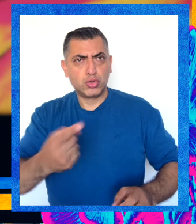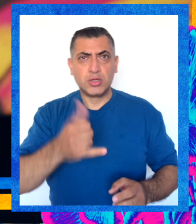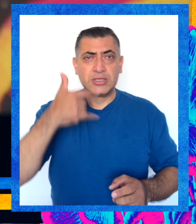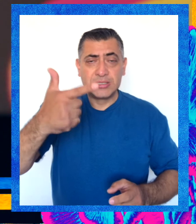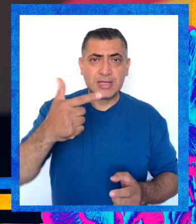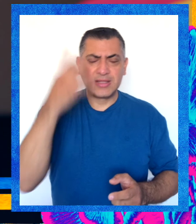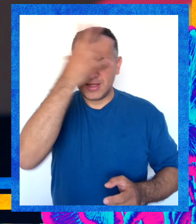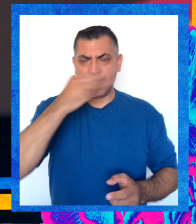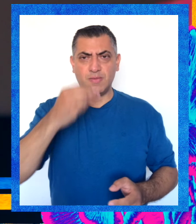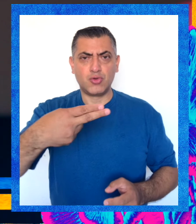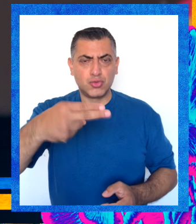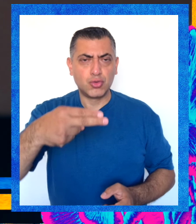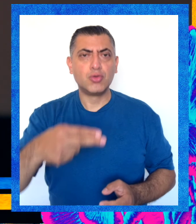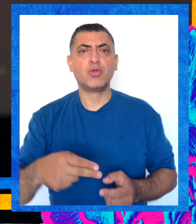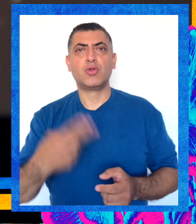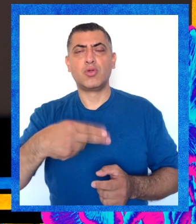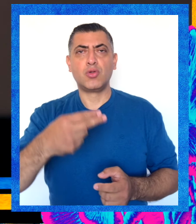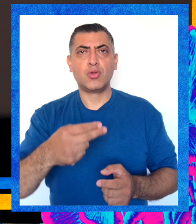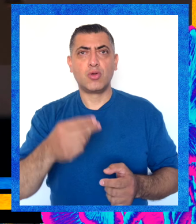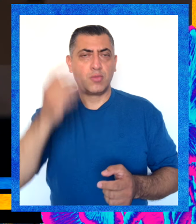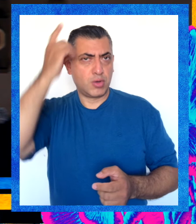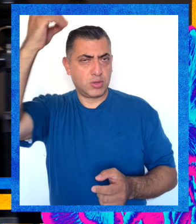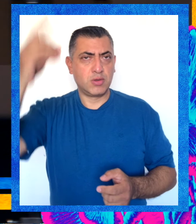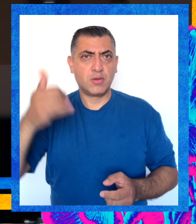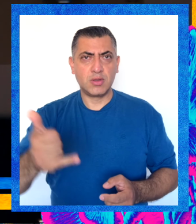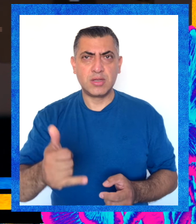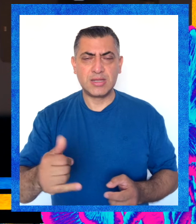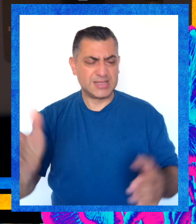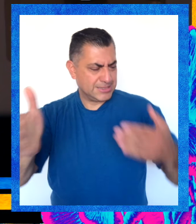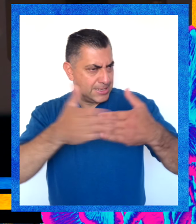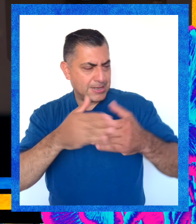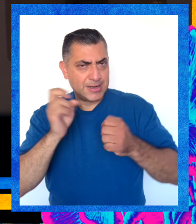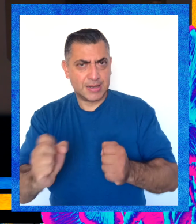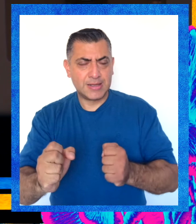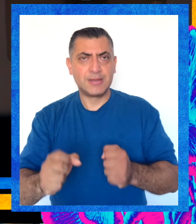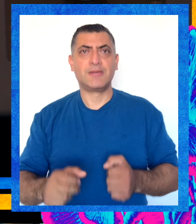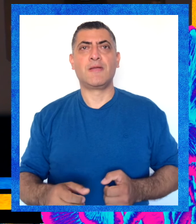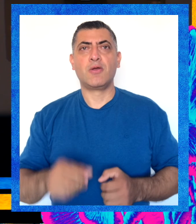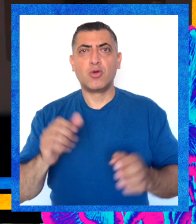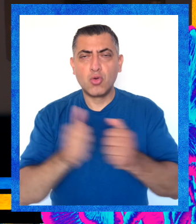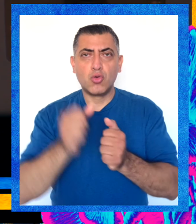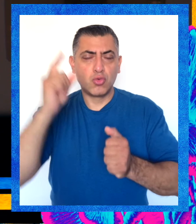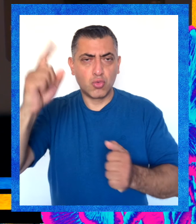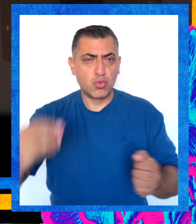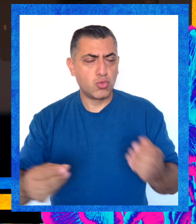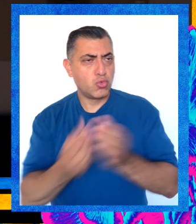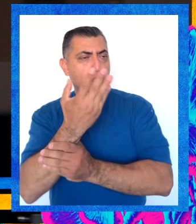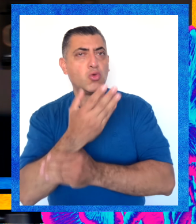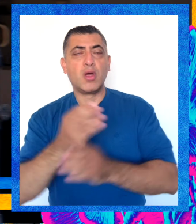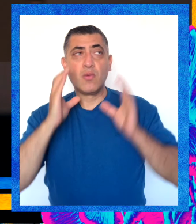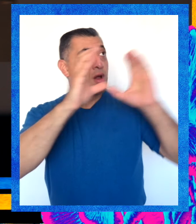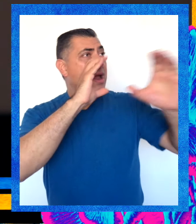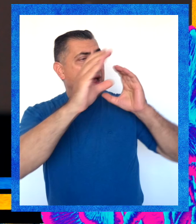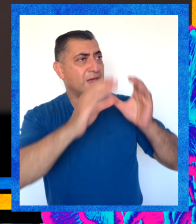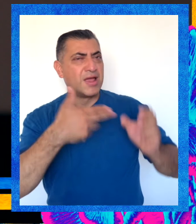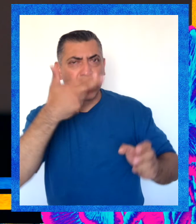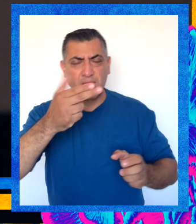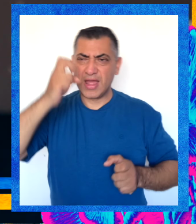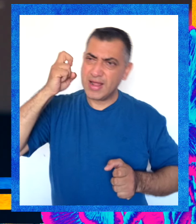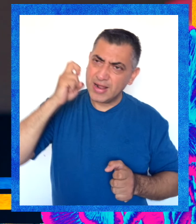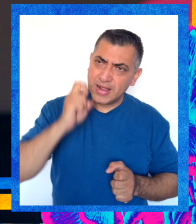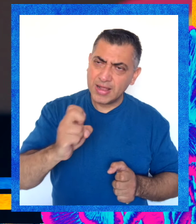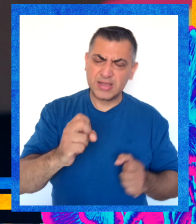de siete maravillosos nombres o frases acerca de dios y vamos a cerrar esta participación con un nuevo y poderoso canto que